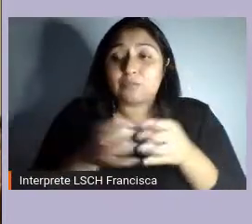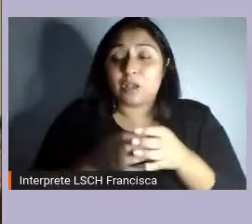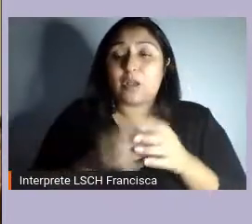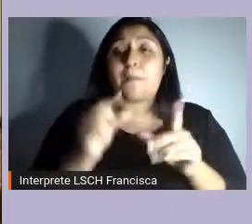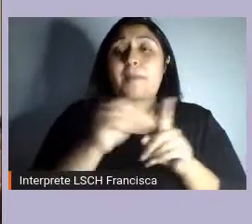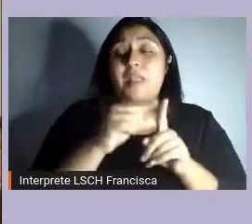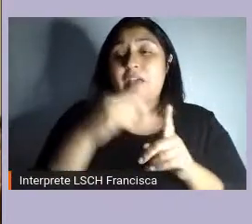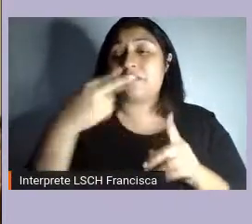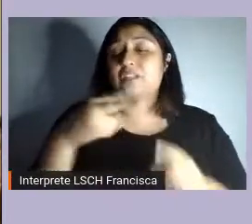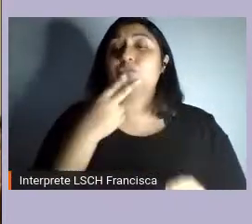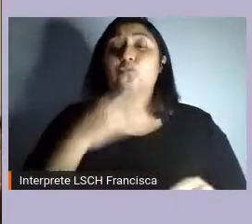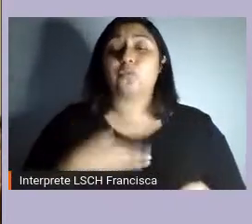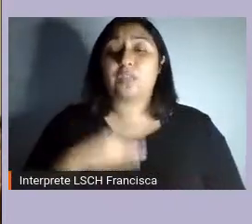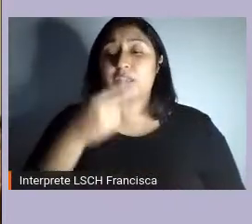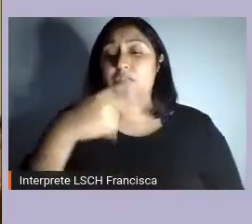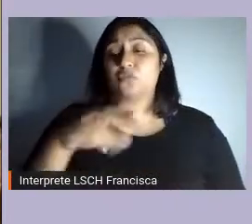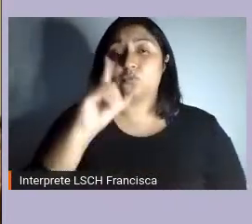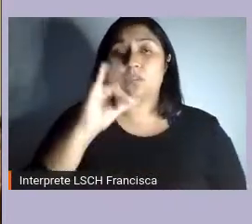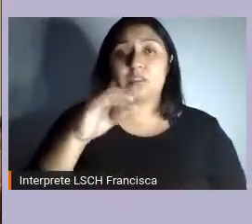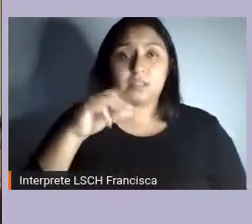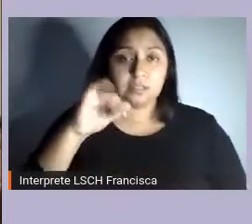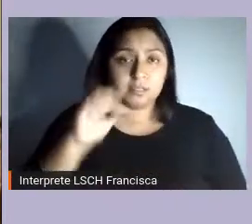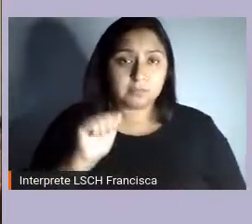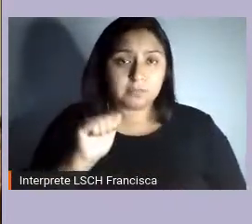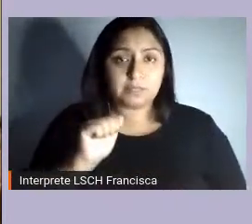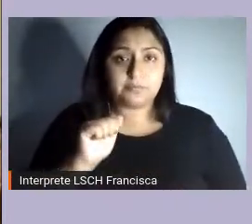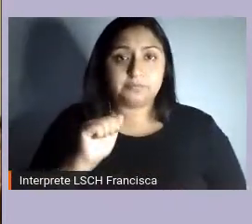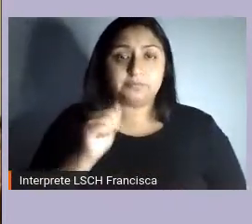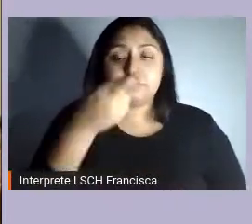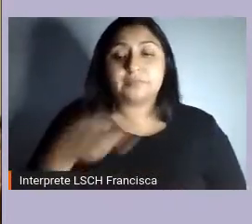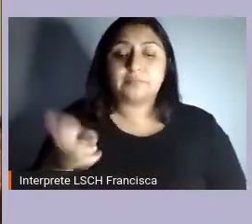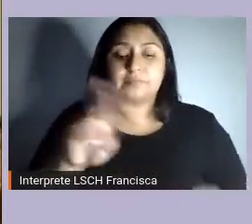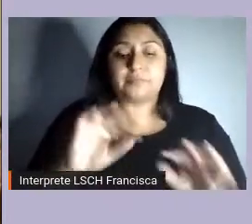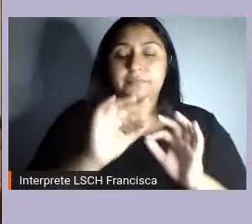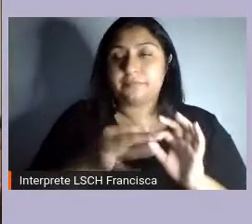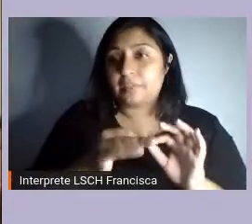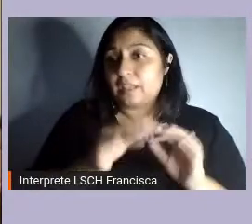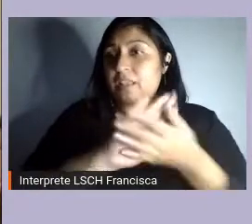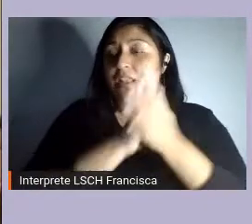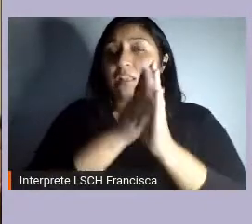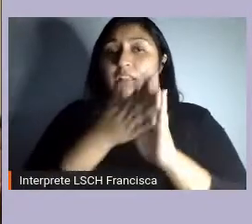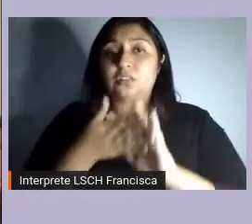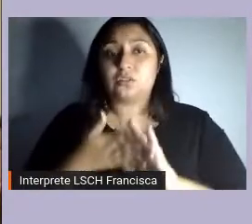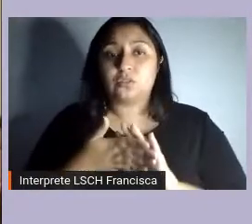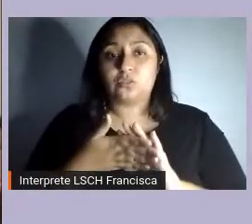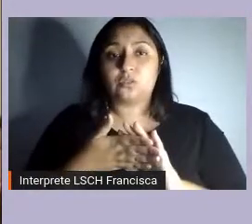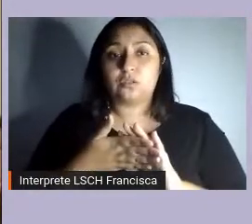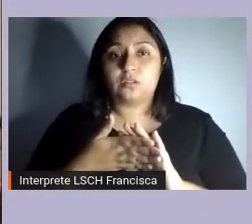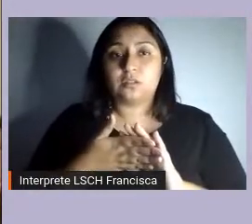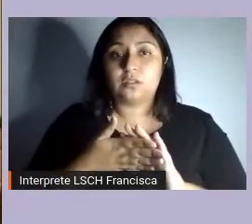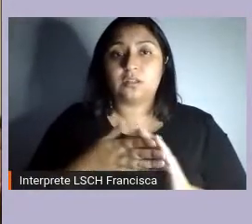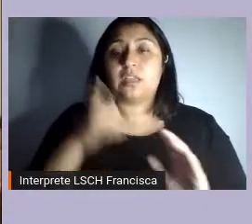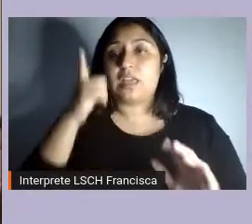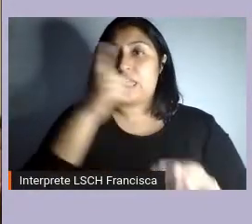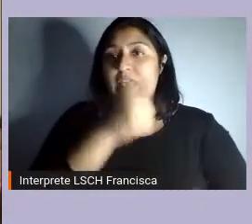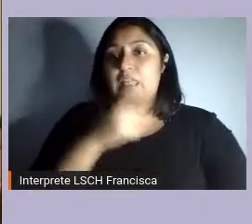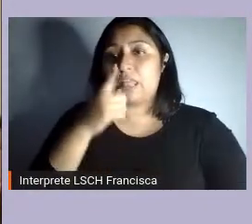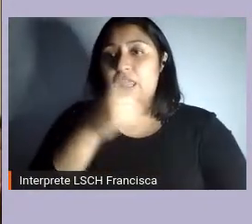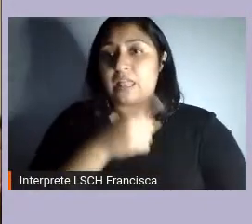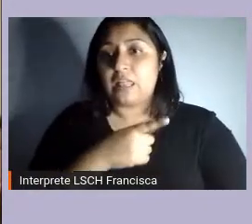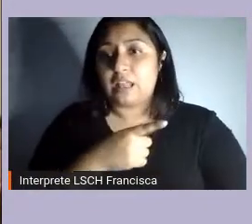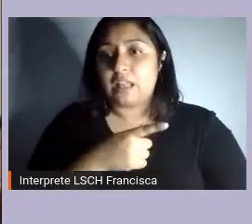es su décima, que es su reinterpretación de toda esta tradición de lenguaje